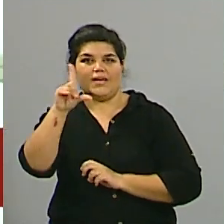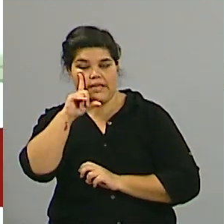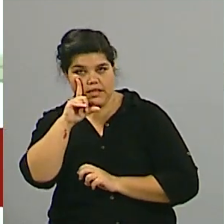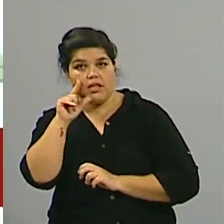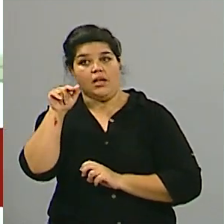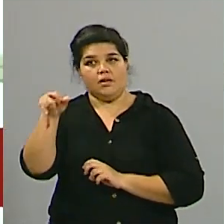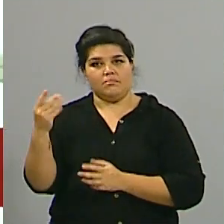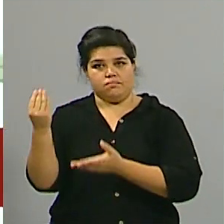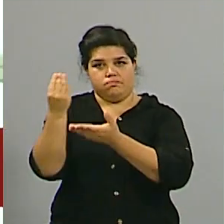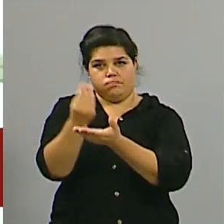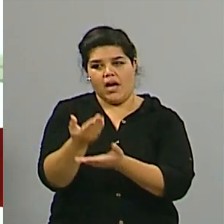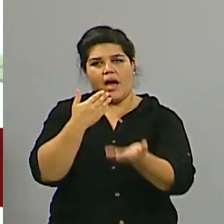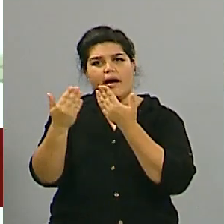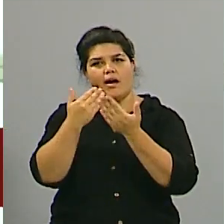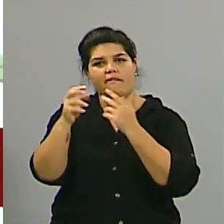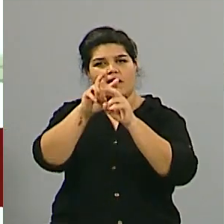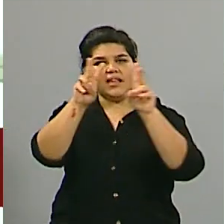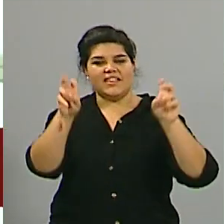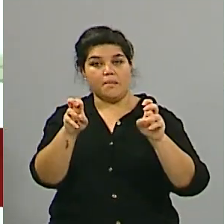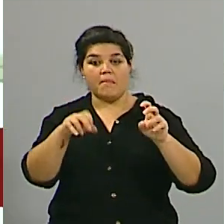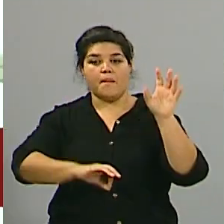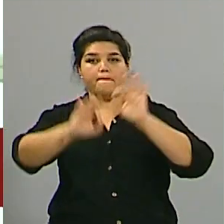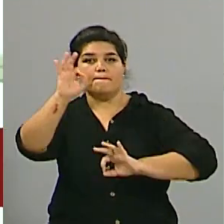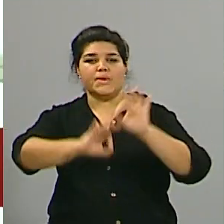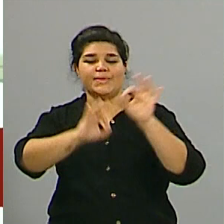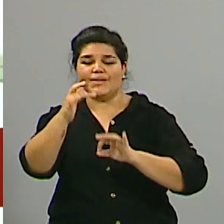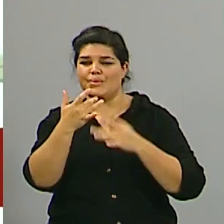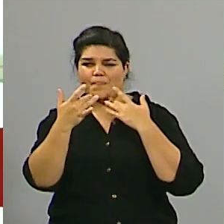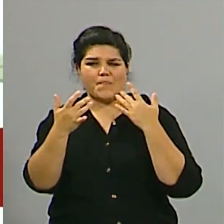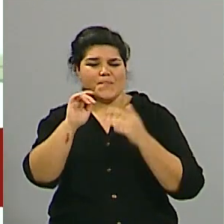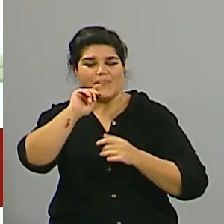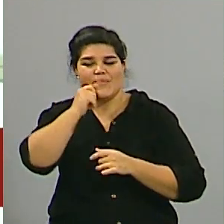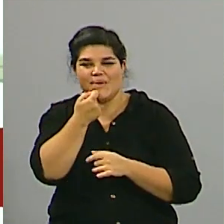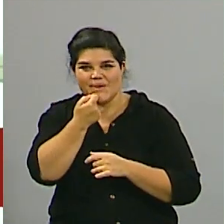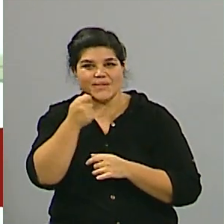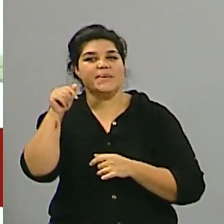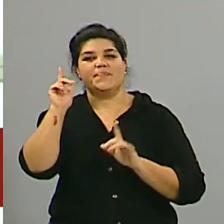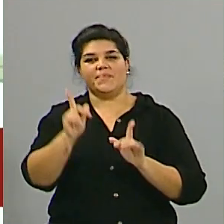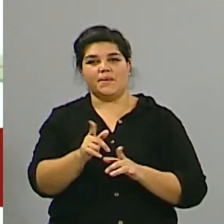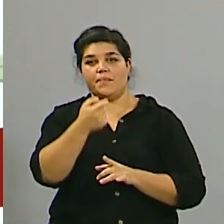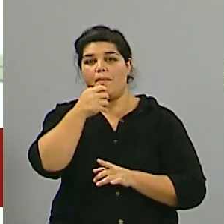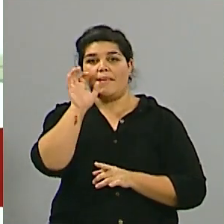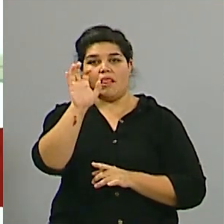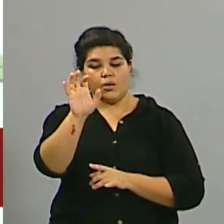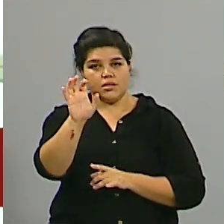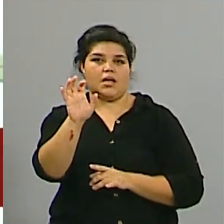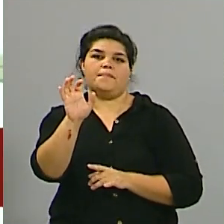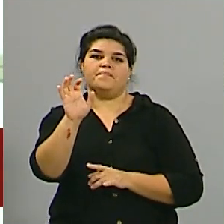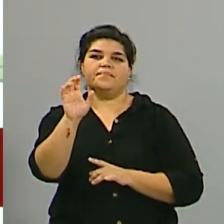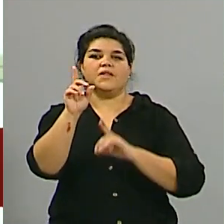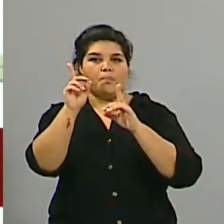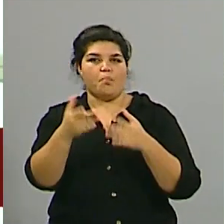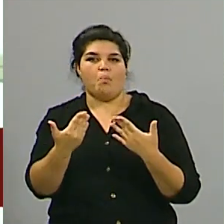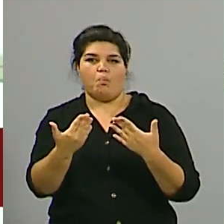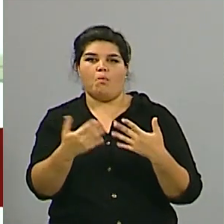ahondando un poco más en esto que es un hermoso proyecto, porque lo vamos a definir así, de que la provincia de Mendoza tenga un